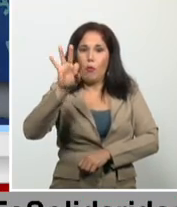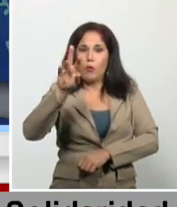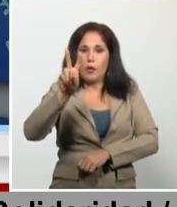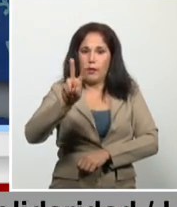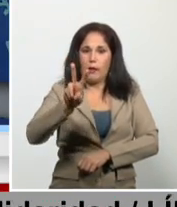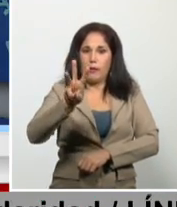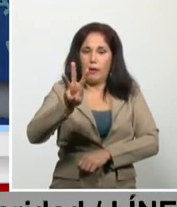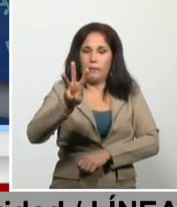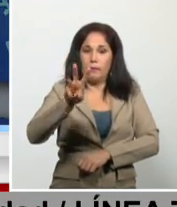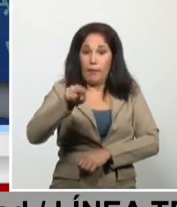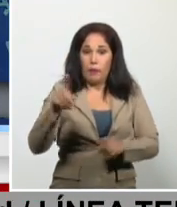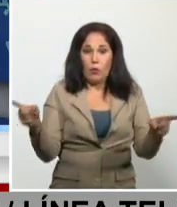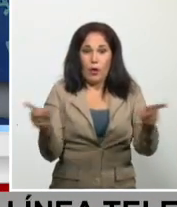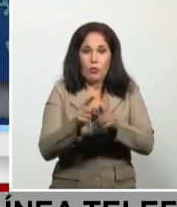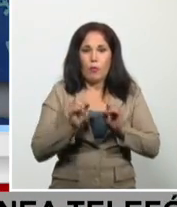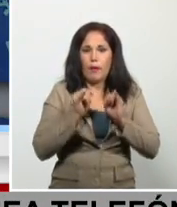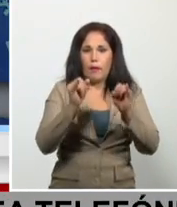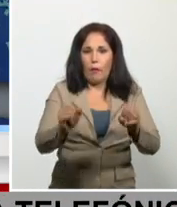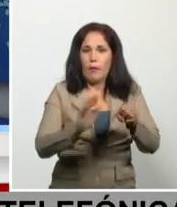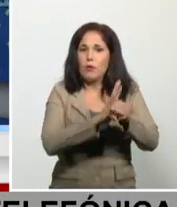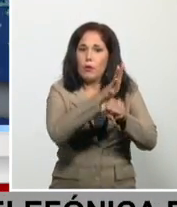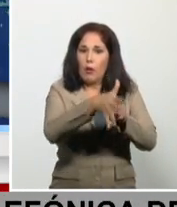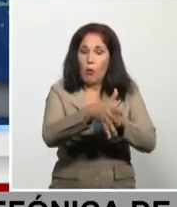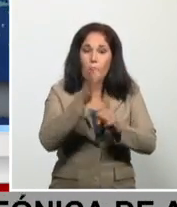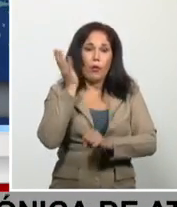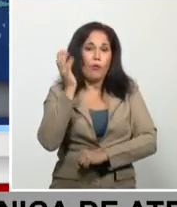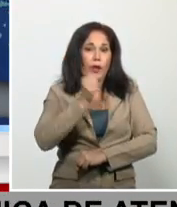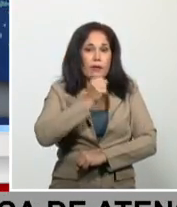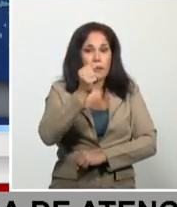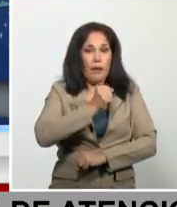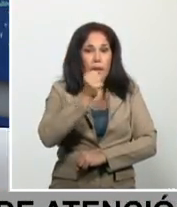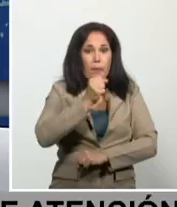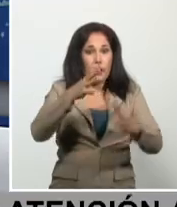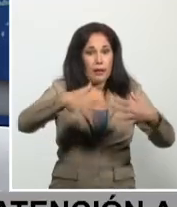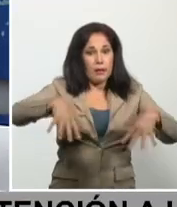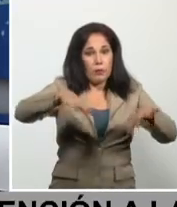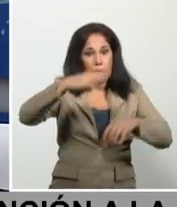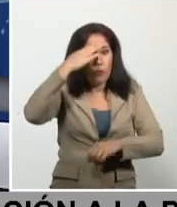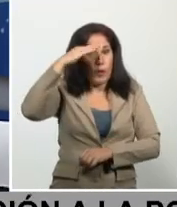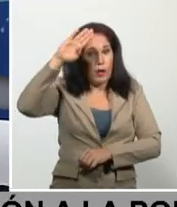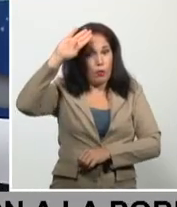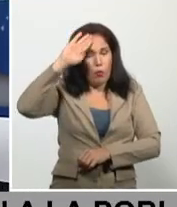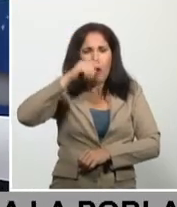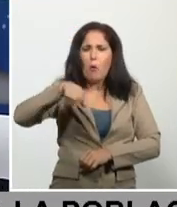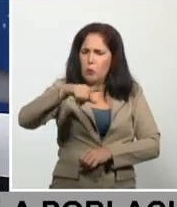872-583. Este ha sido el resumen de esta jornada sobre la situación de la COVID-19 en nuestro país.